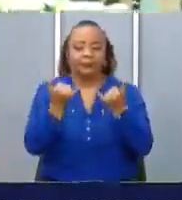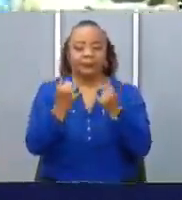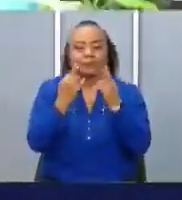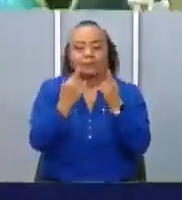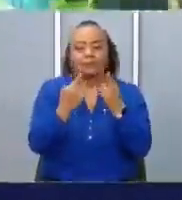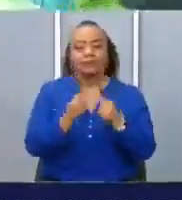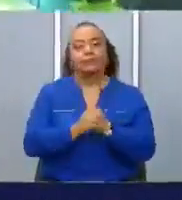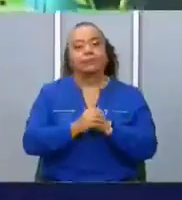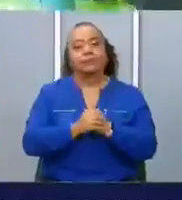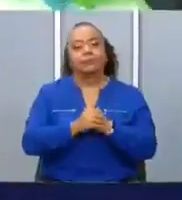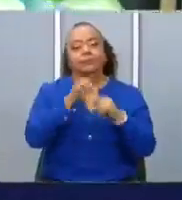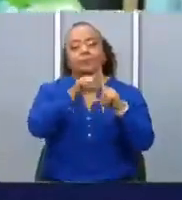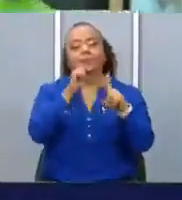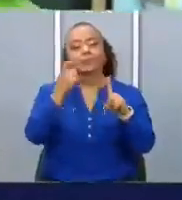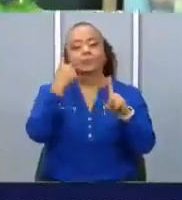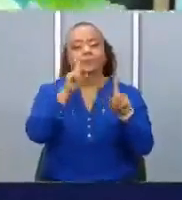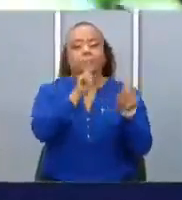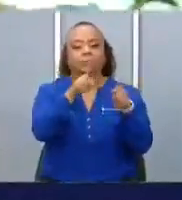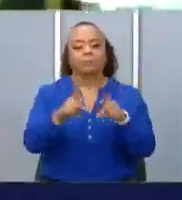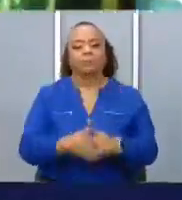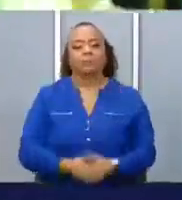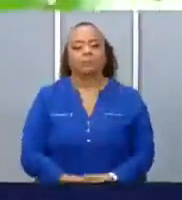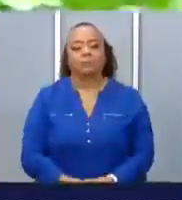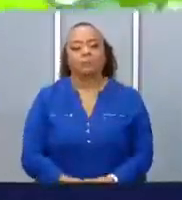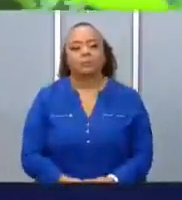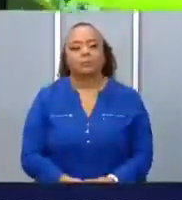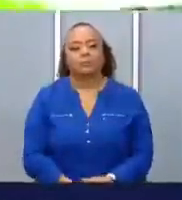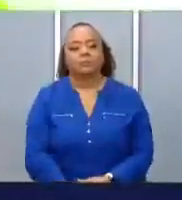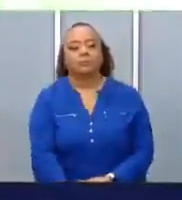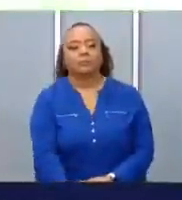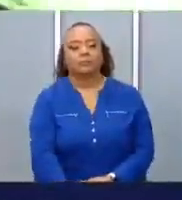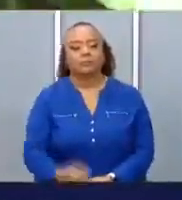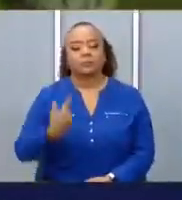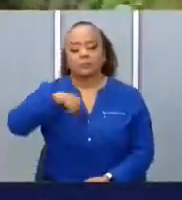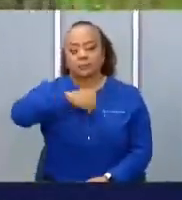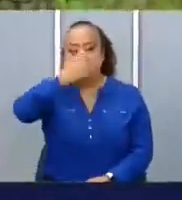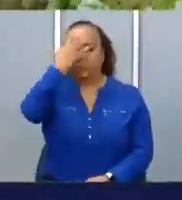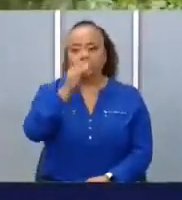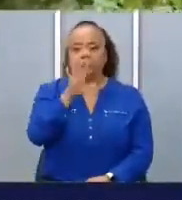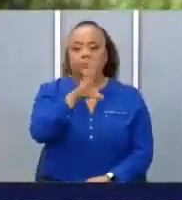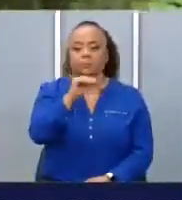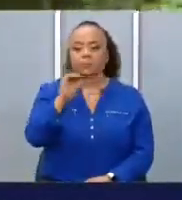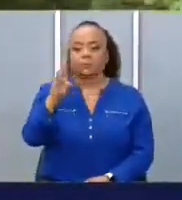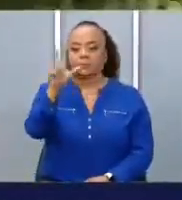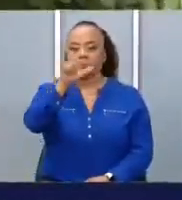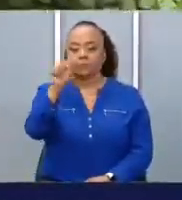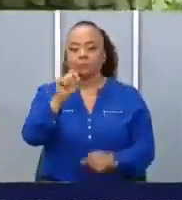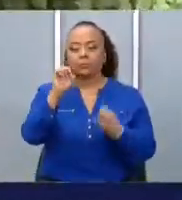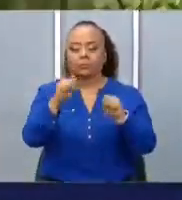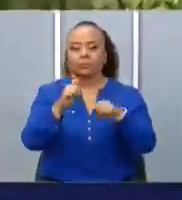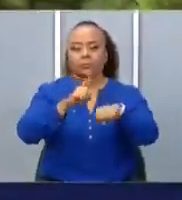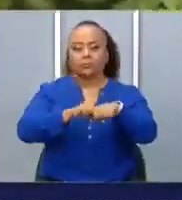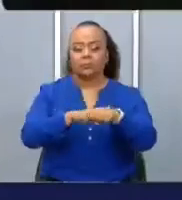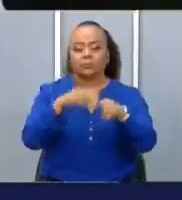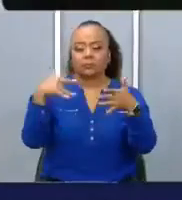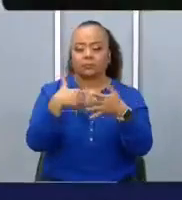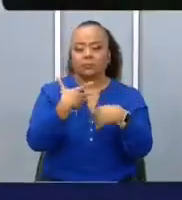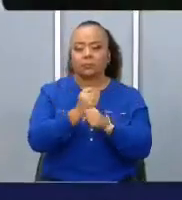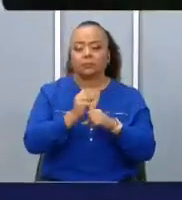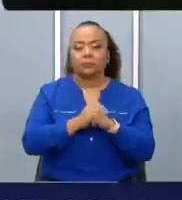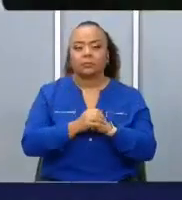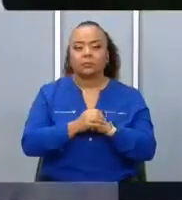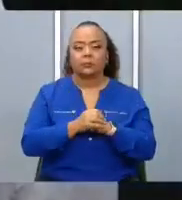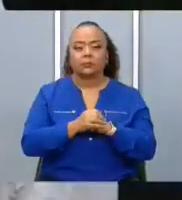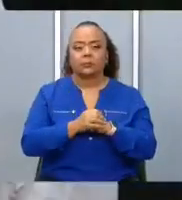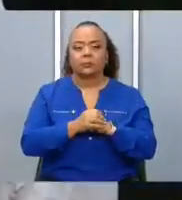se espera que sea un referente para la población estamos calculando que entre 5 y 7 meses va a durar el estudio que que hagamos en la